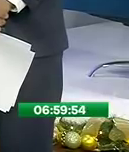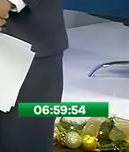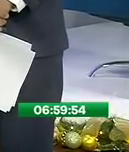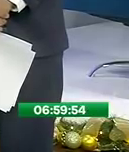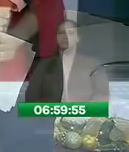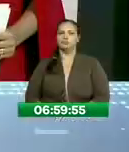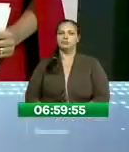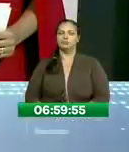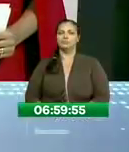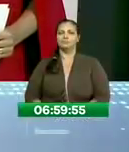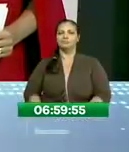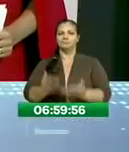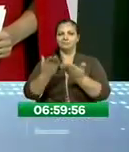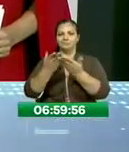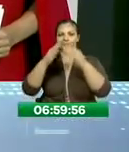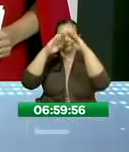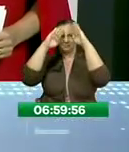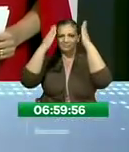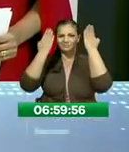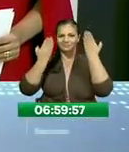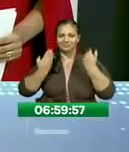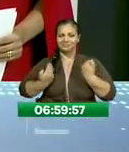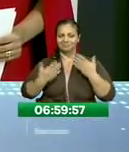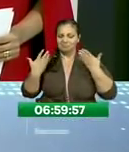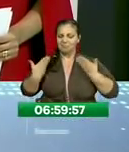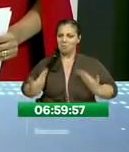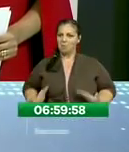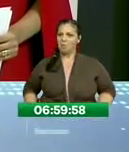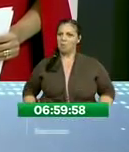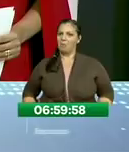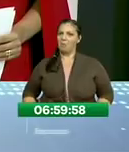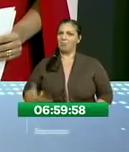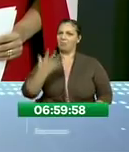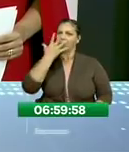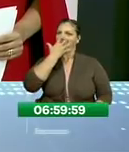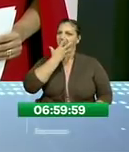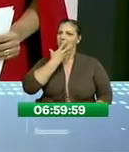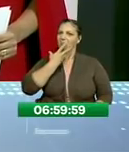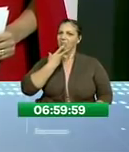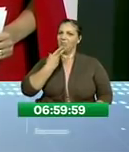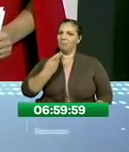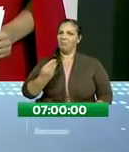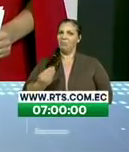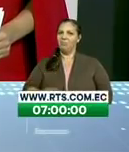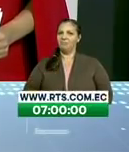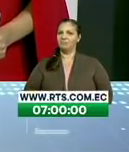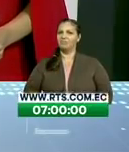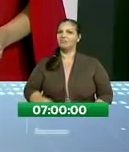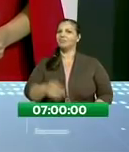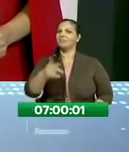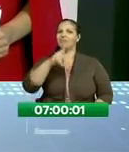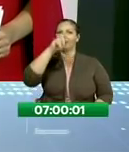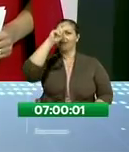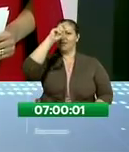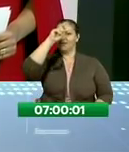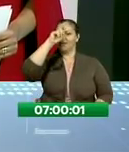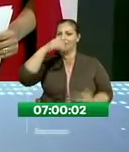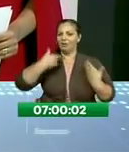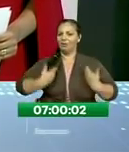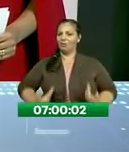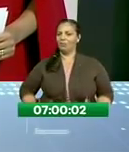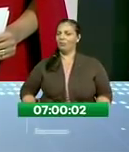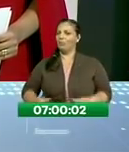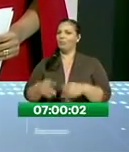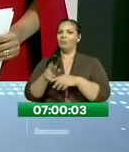licenciada Roselena Vasco, en esta hora viene ataviada con todos los trajes de Egipcio. Eso, muy bien, muy guapísimo. Muy bien, ha hecho